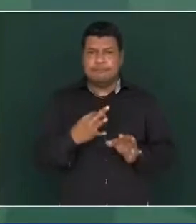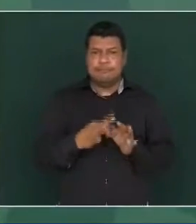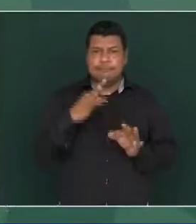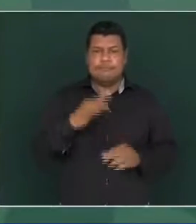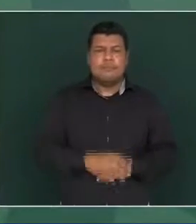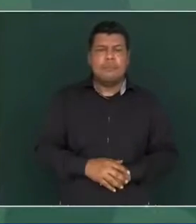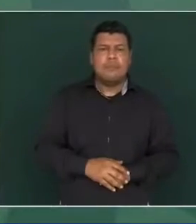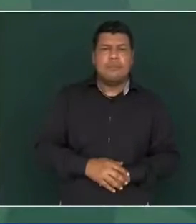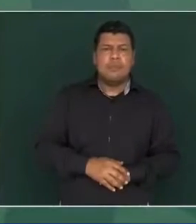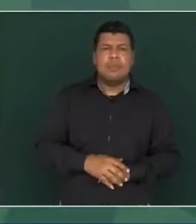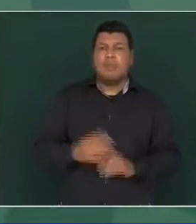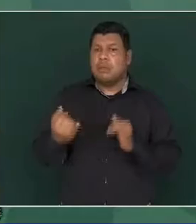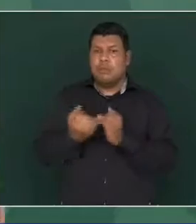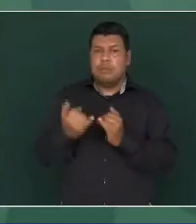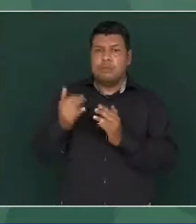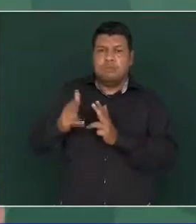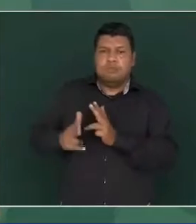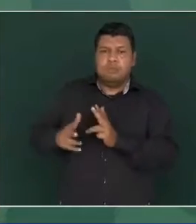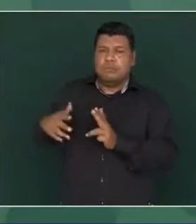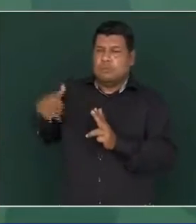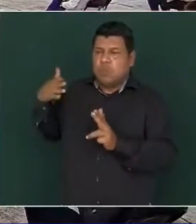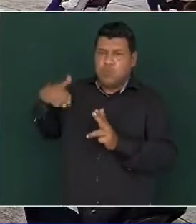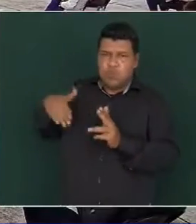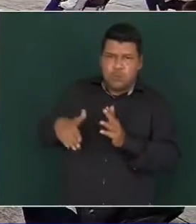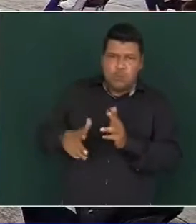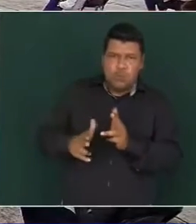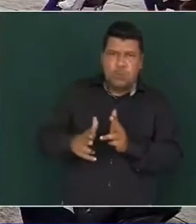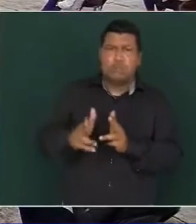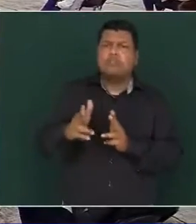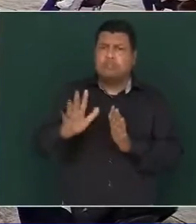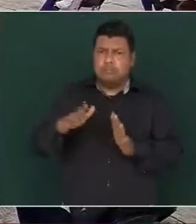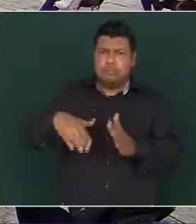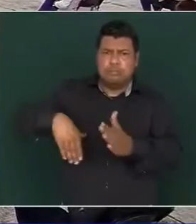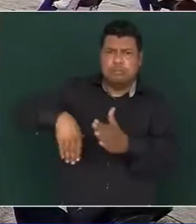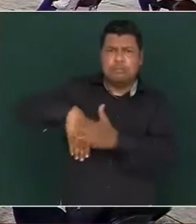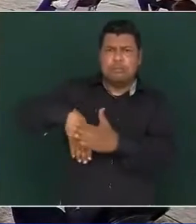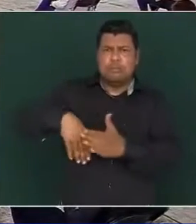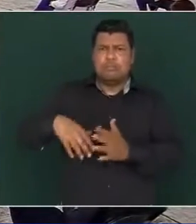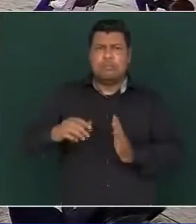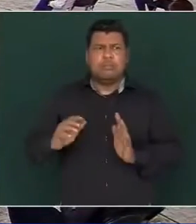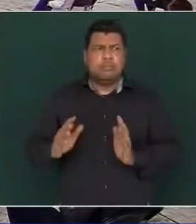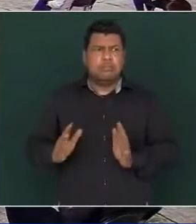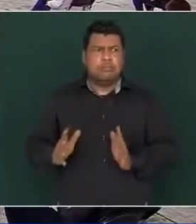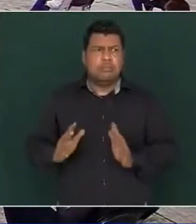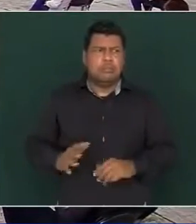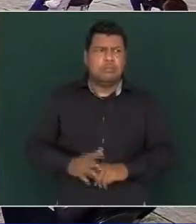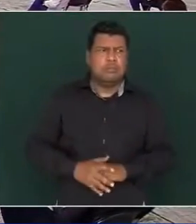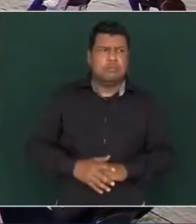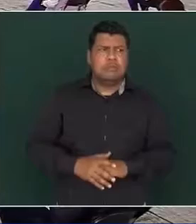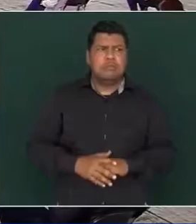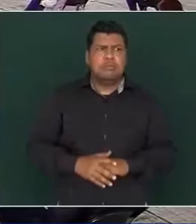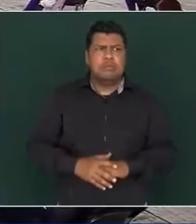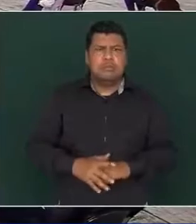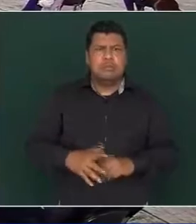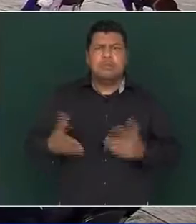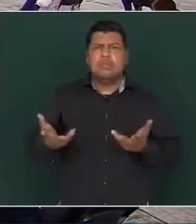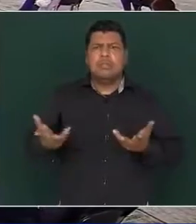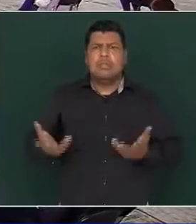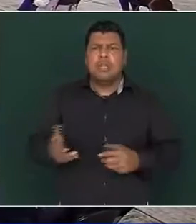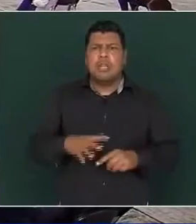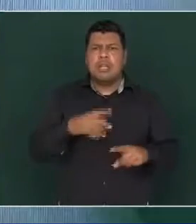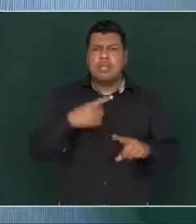para el tren suburbano, ya está la terminal, ya nada más sería que se termine la conexión para que pueda tener el acceso